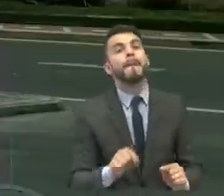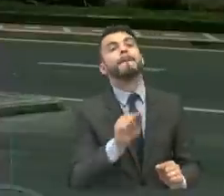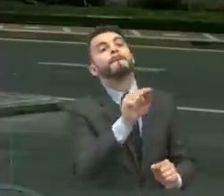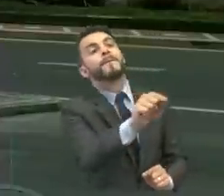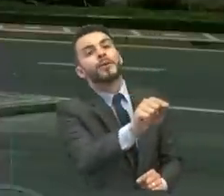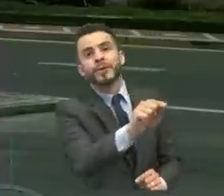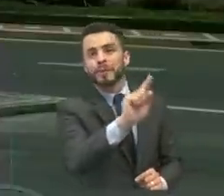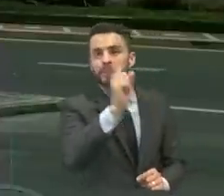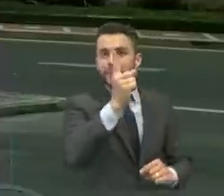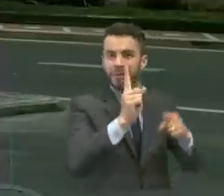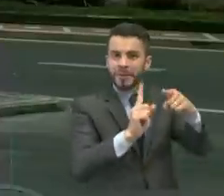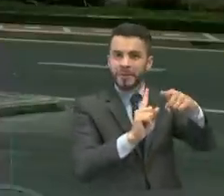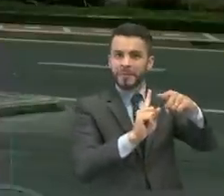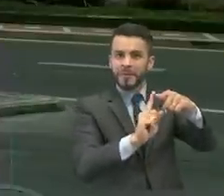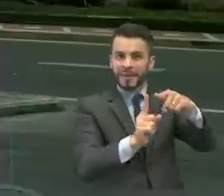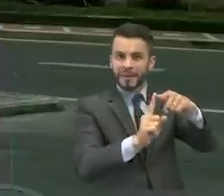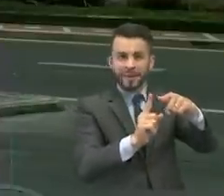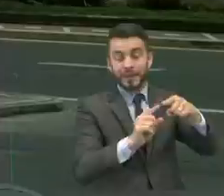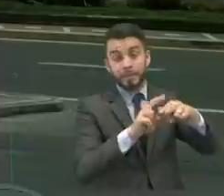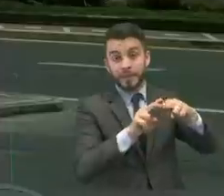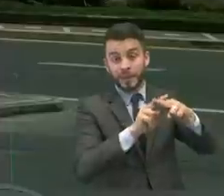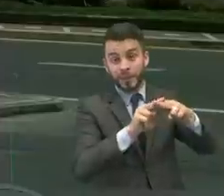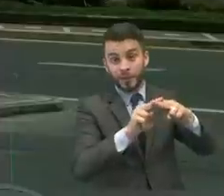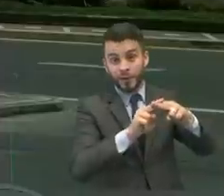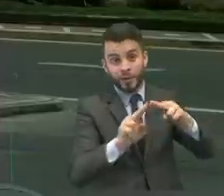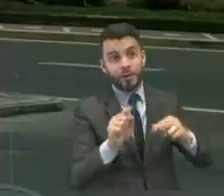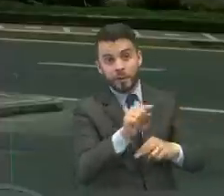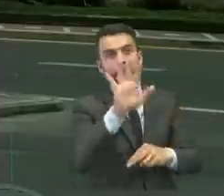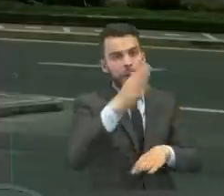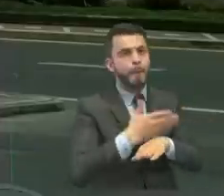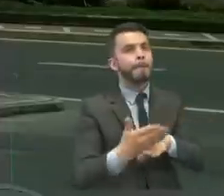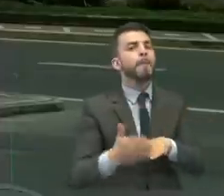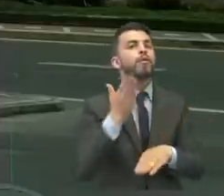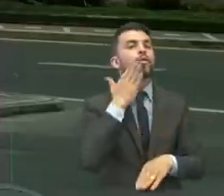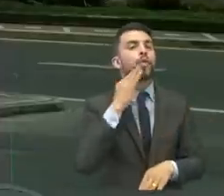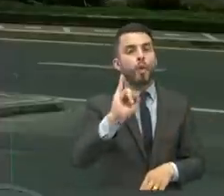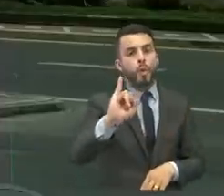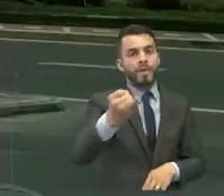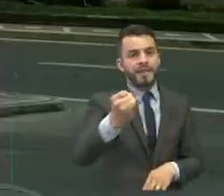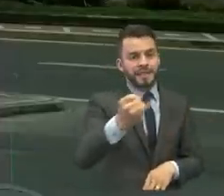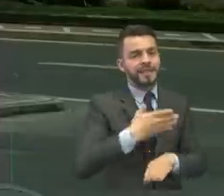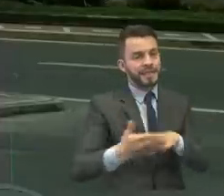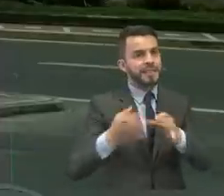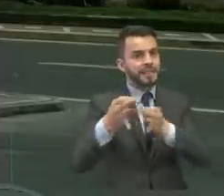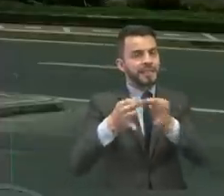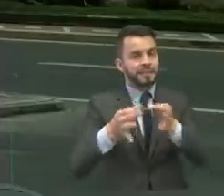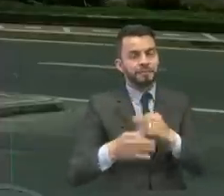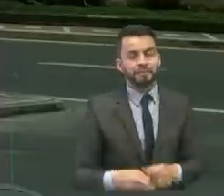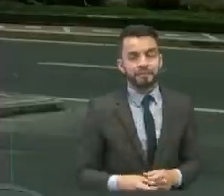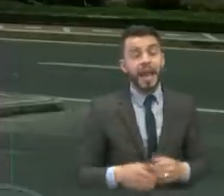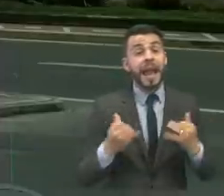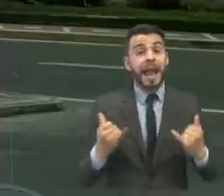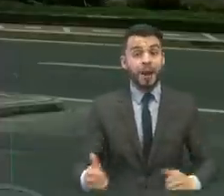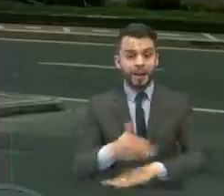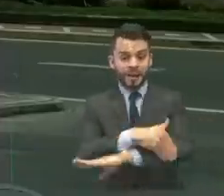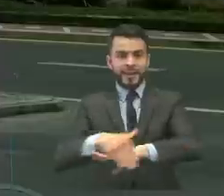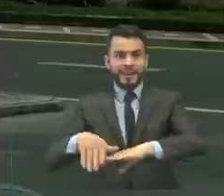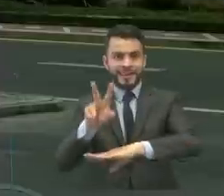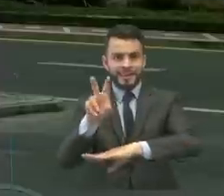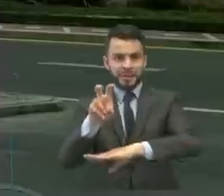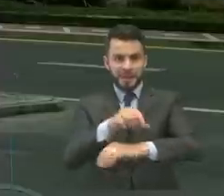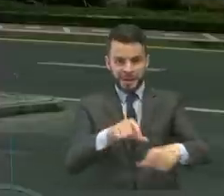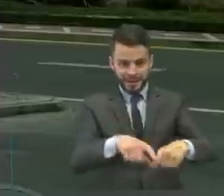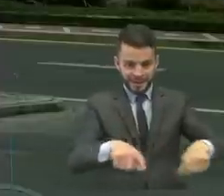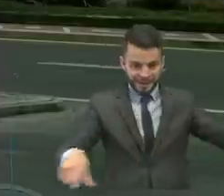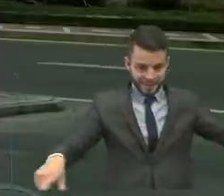vamos a contar la siguiente fase del metro, pero eso es hasta el jueves. Hoy por ahora, la séptima. Pero en la 72